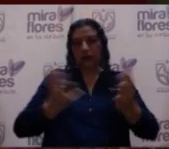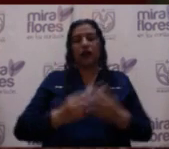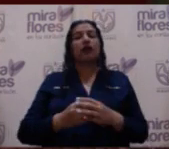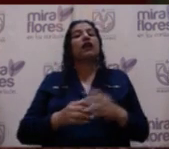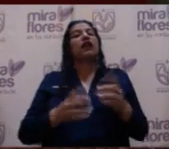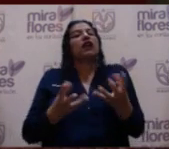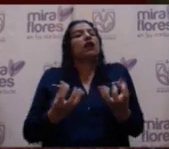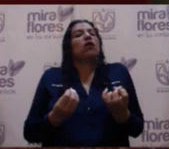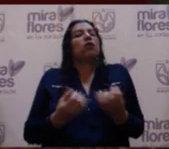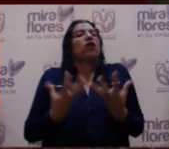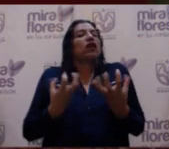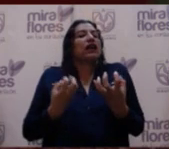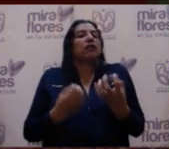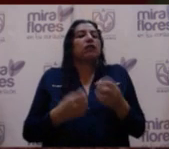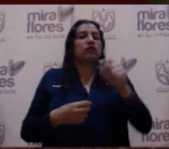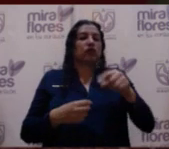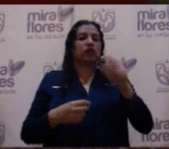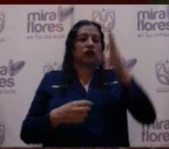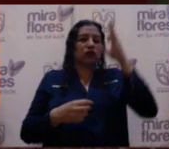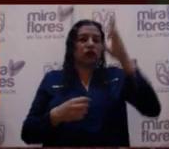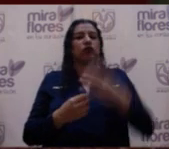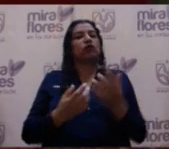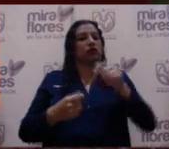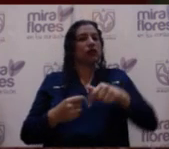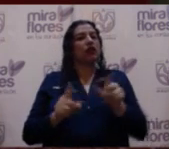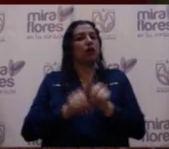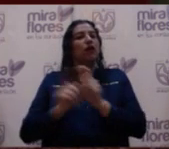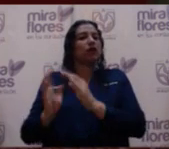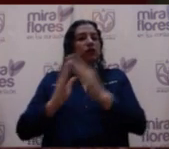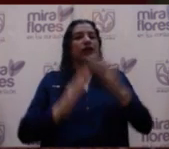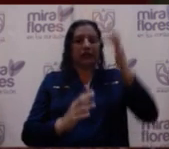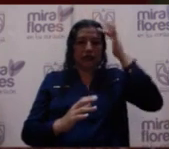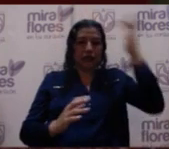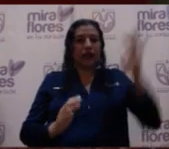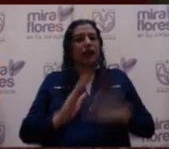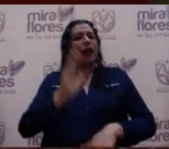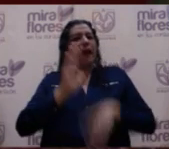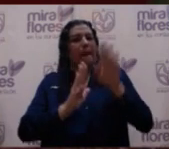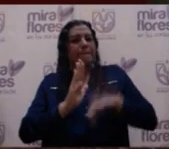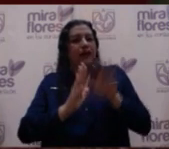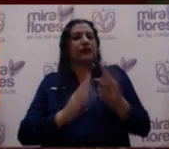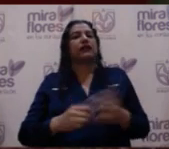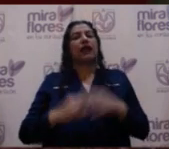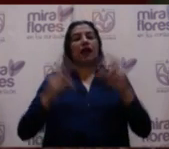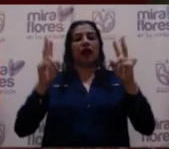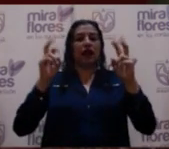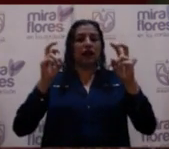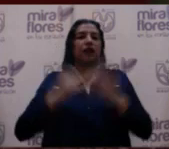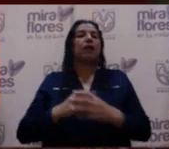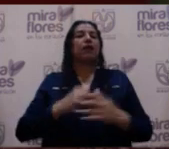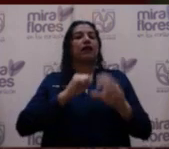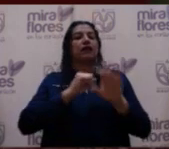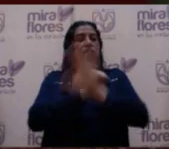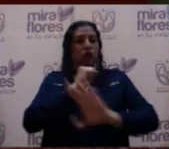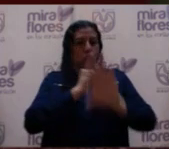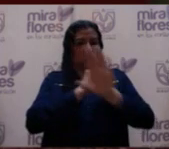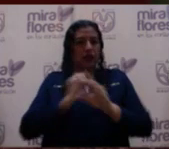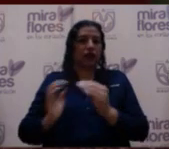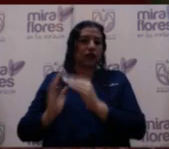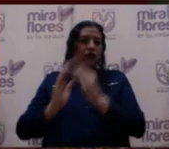cómo pretendemos ser una ciudad inteligente, sobre todo en lo que es el tema de seguridad